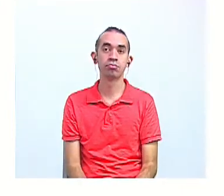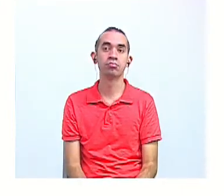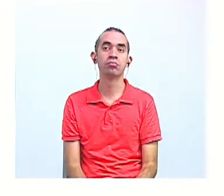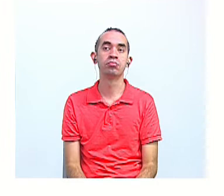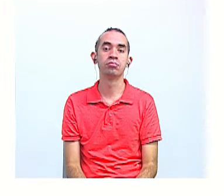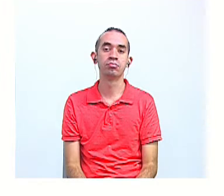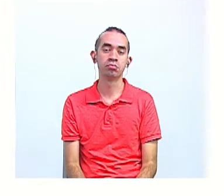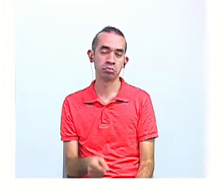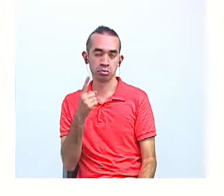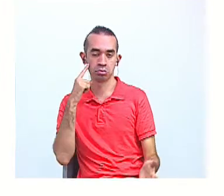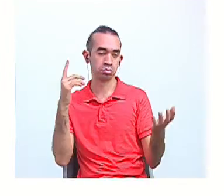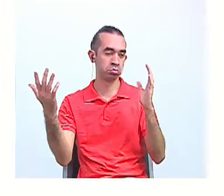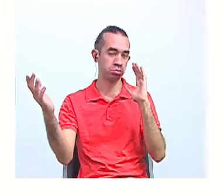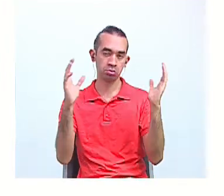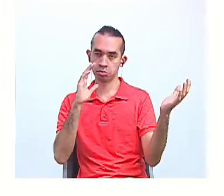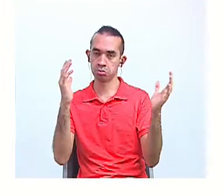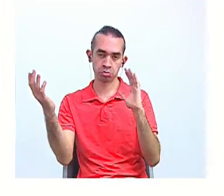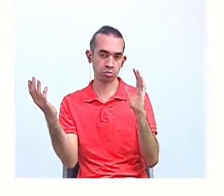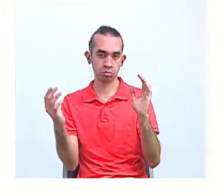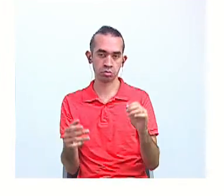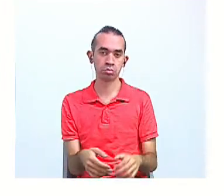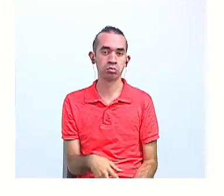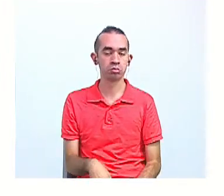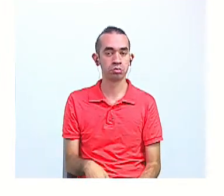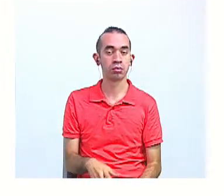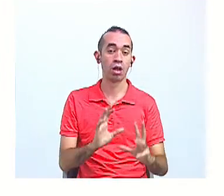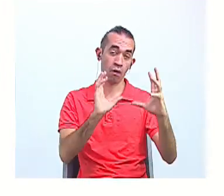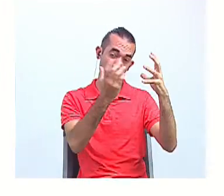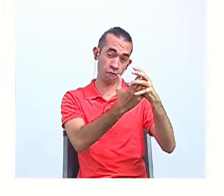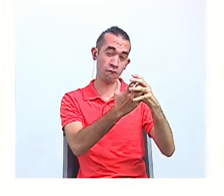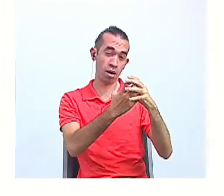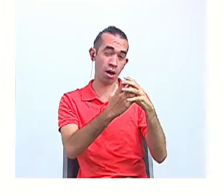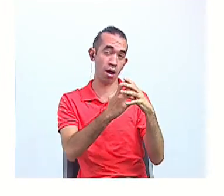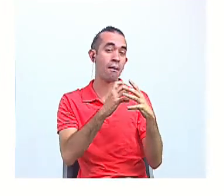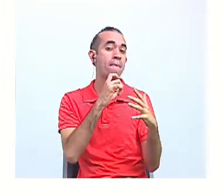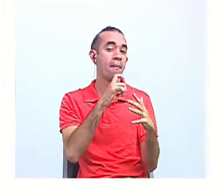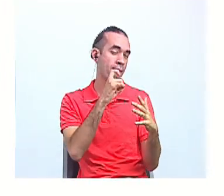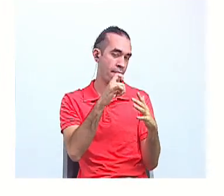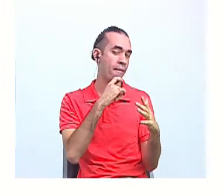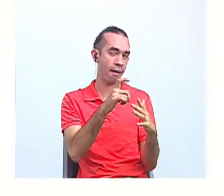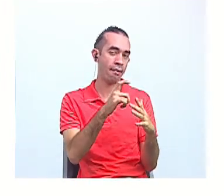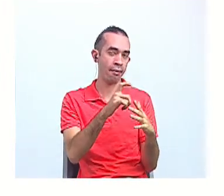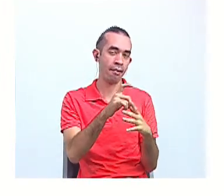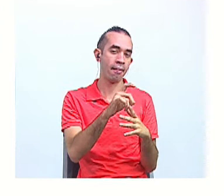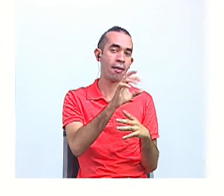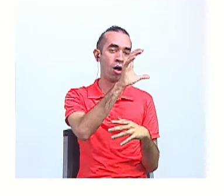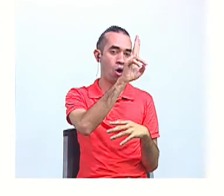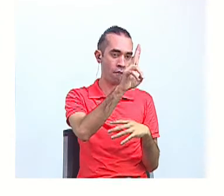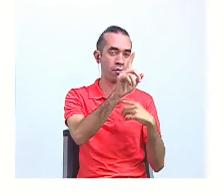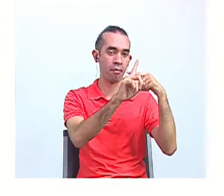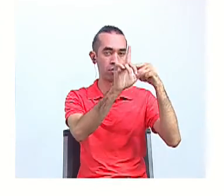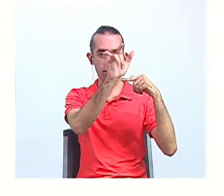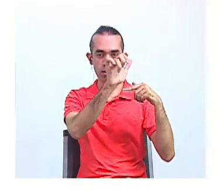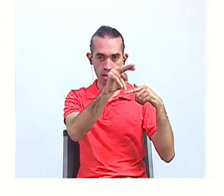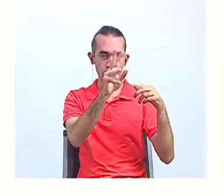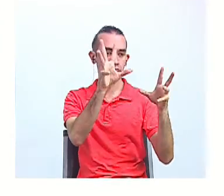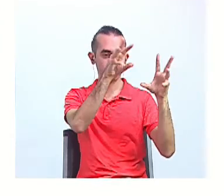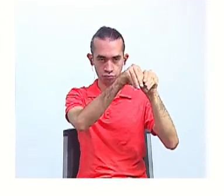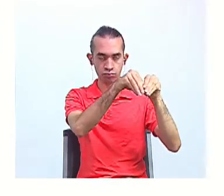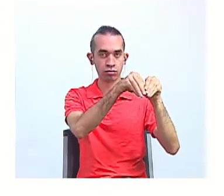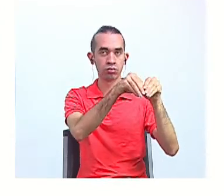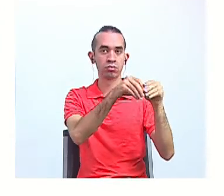Entonces comparemos. La esfera de latón que estudiamos al inicio, dijimos que tenía una